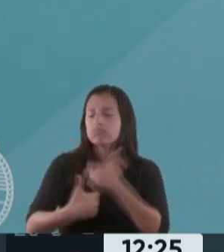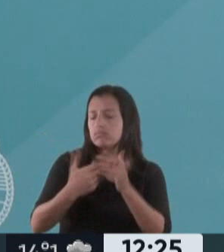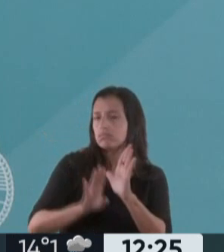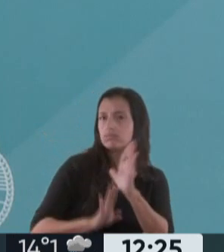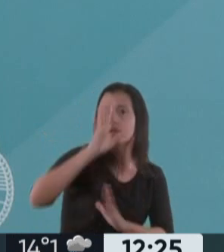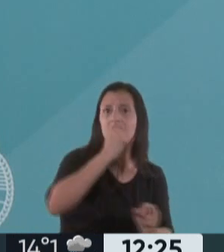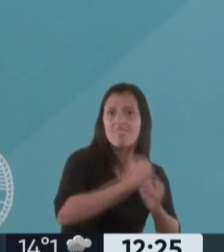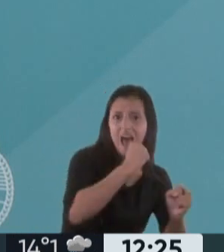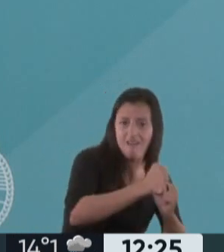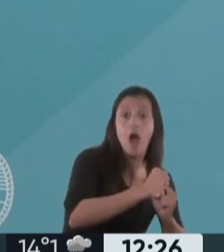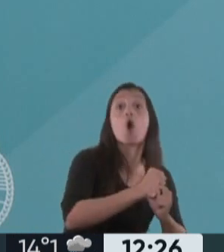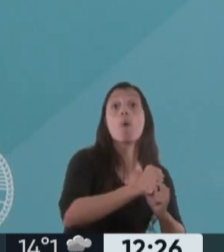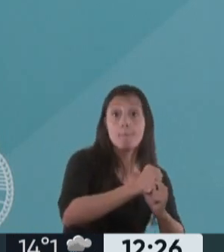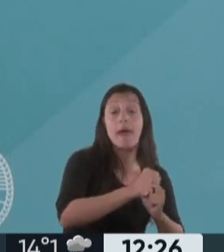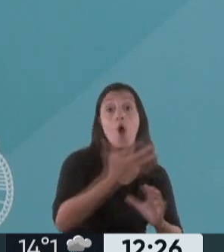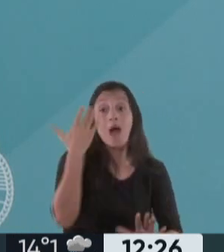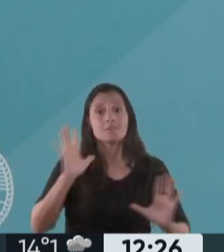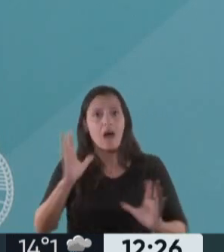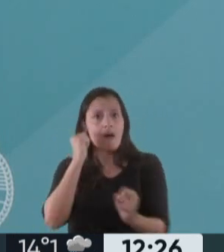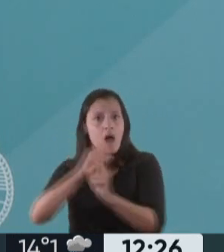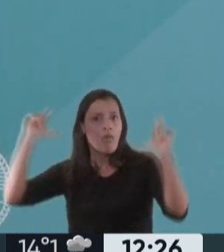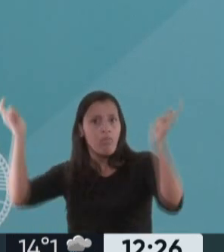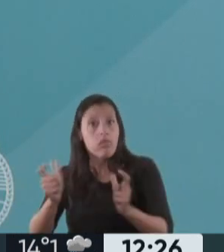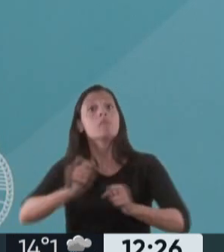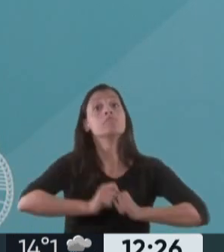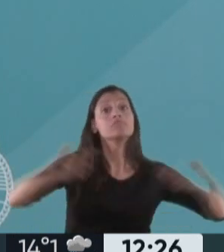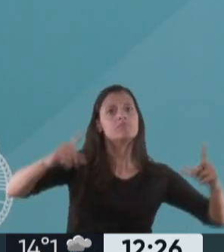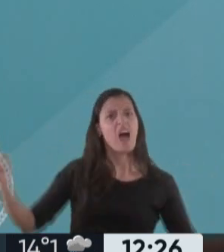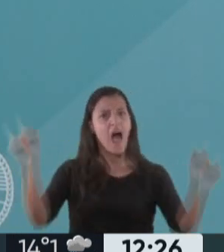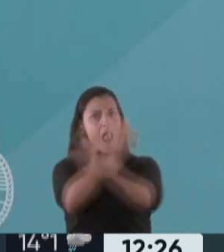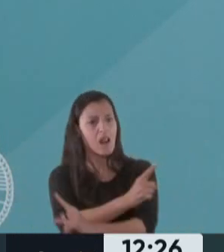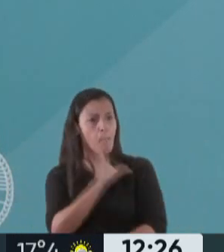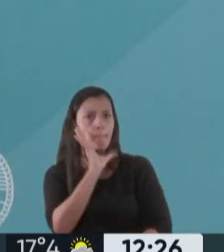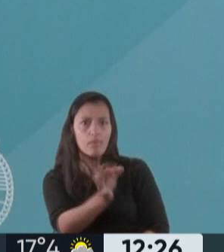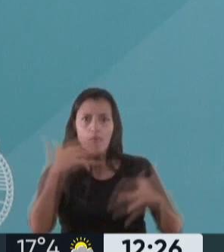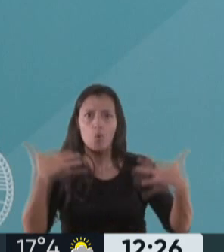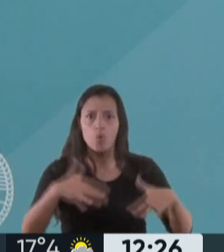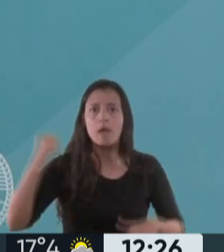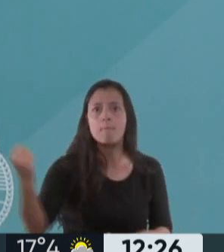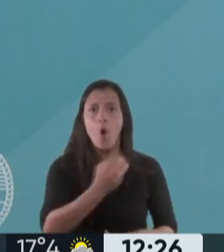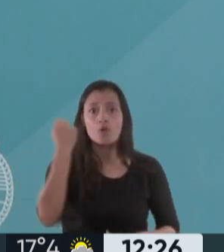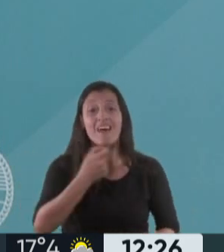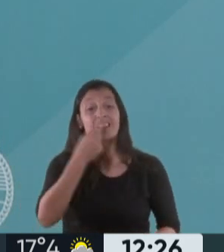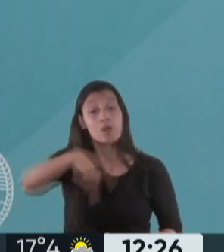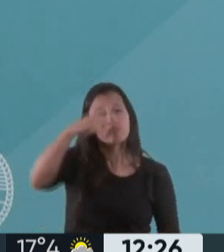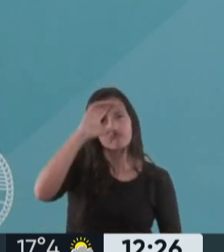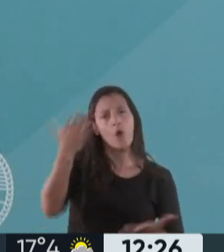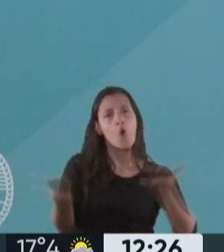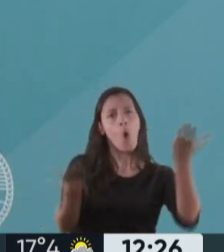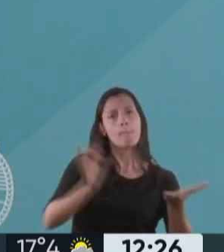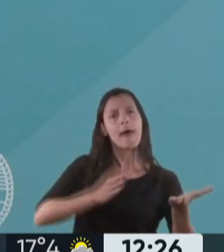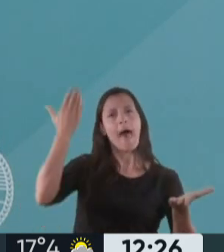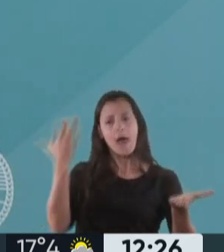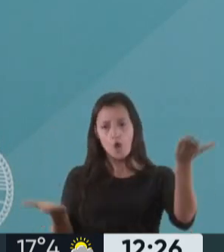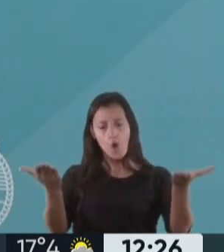trabajo y de caída de la desocupación muy significativos. Si vemos en relación al año pasado,